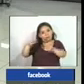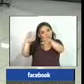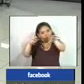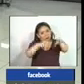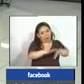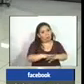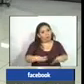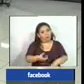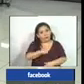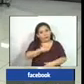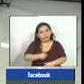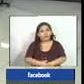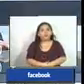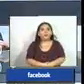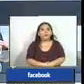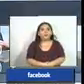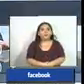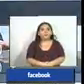con ustedes.